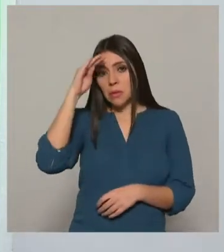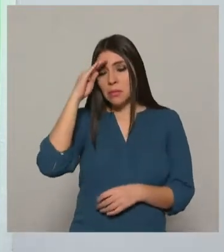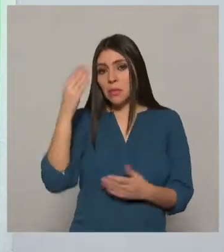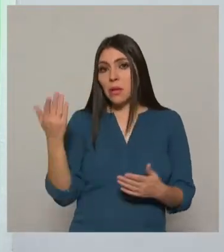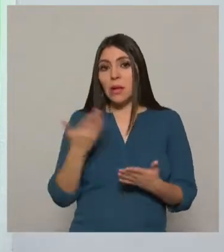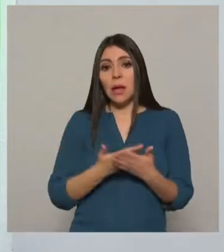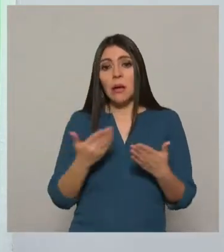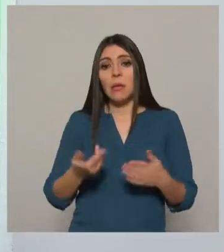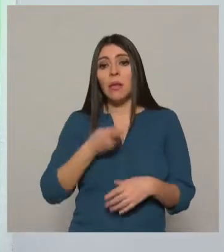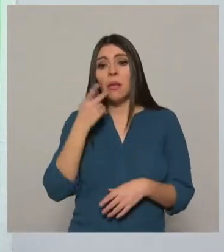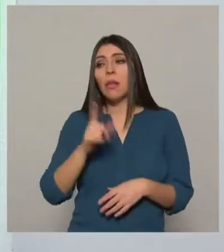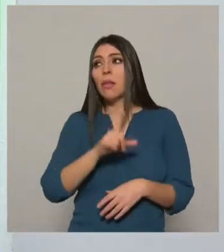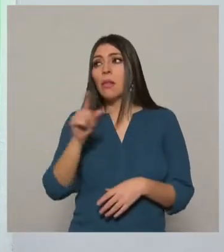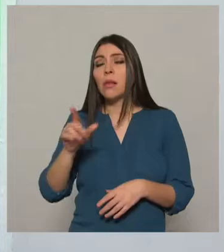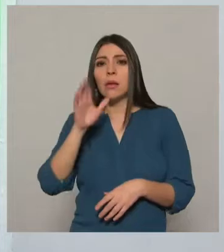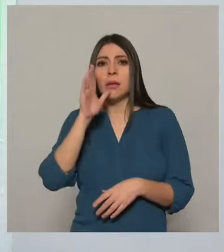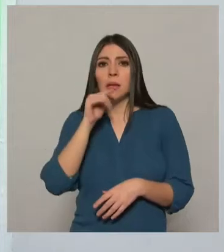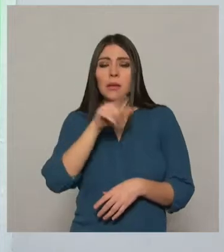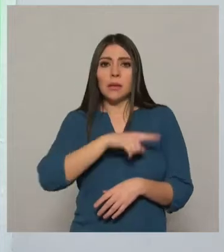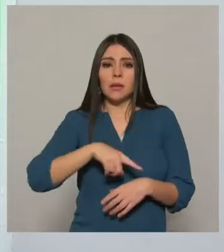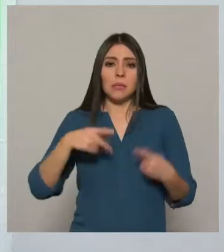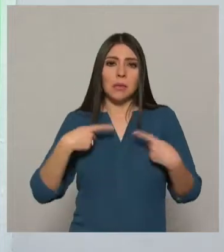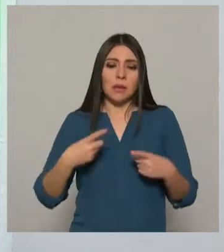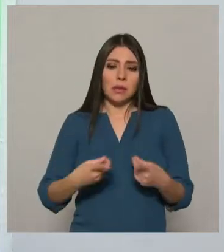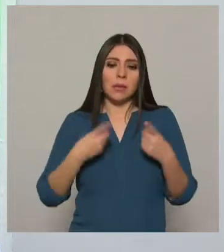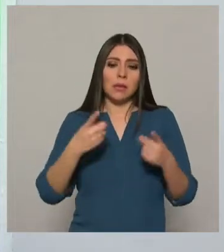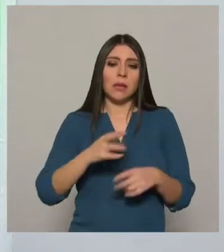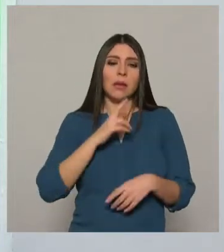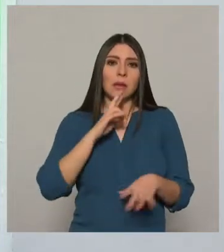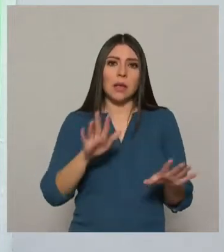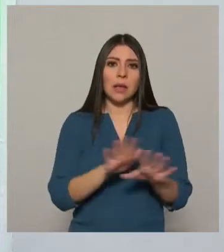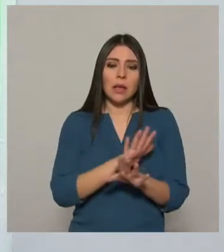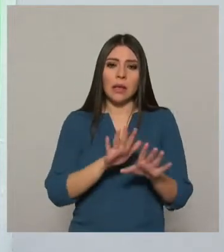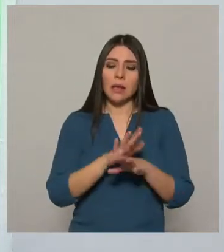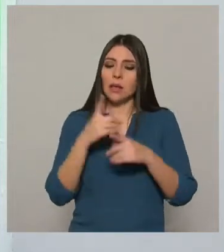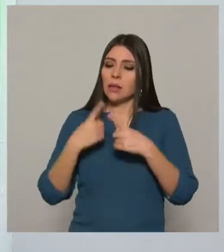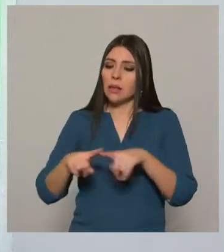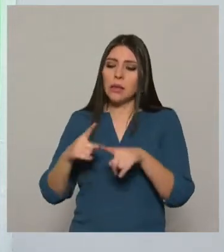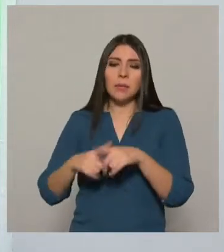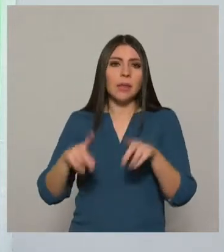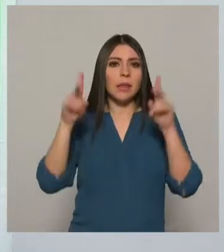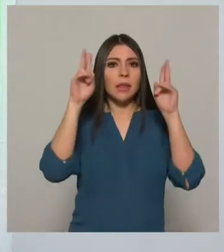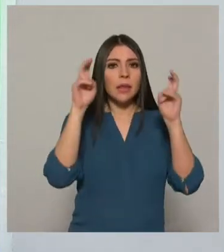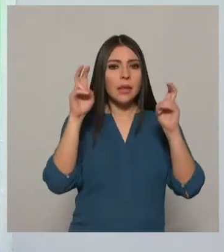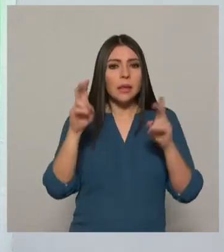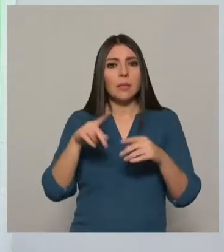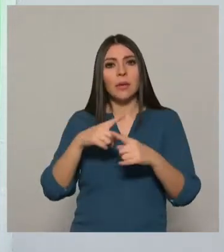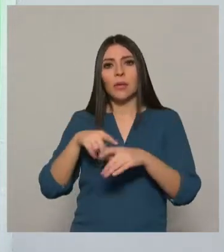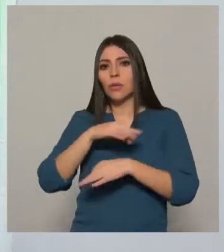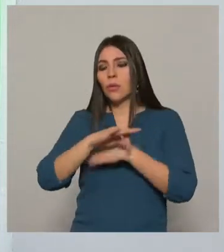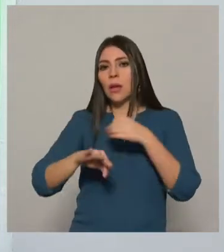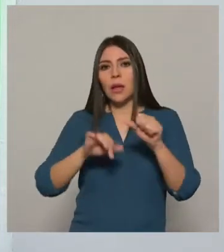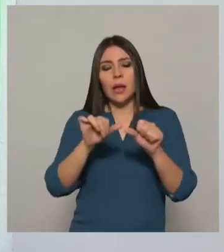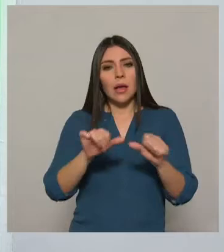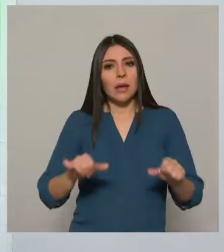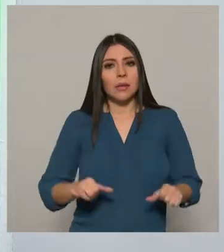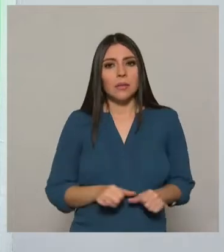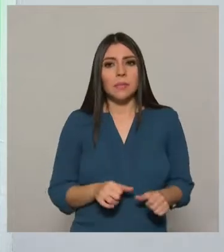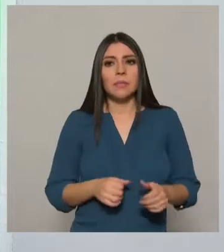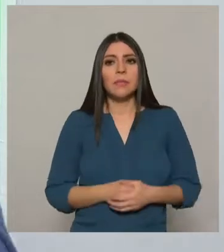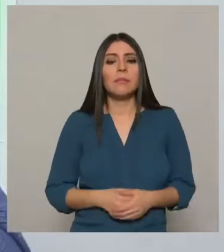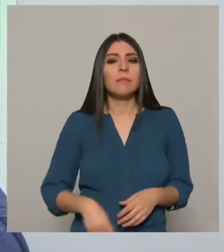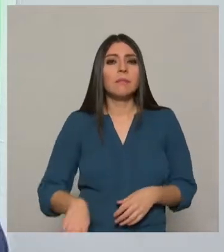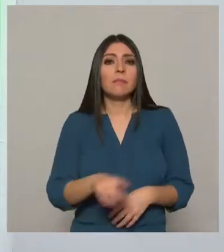para darle resultados a la ciudadanía en todos los rubros, en todas las materias, en todas las áreas. No podemos subirnos